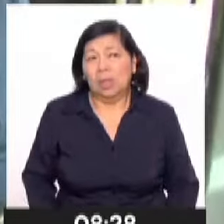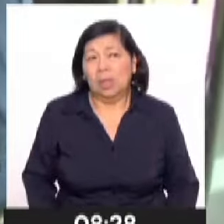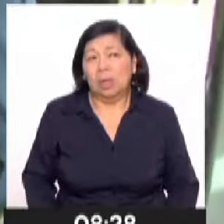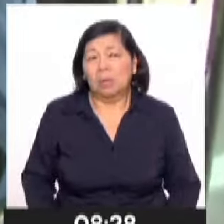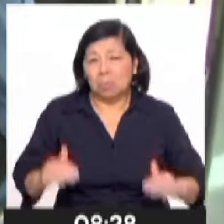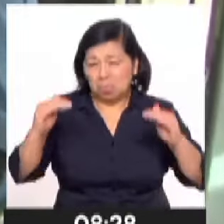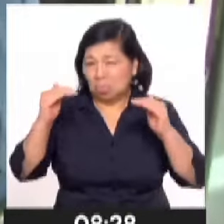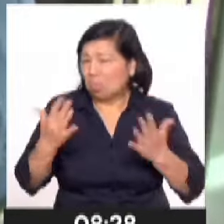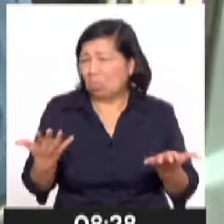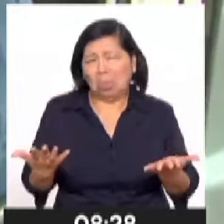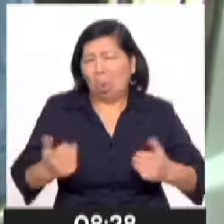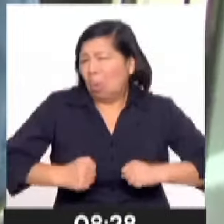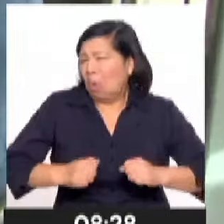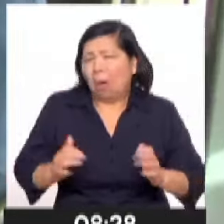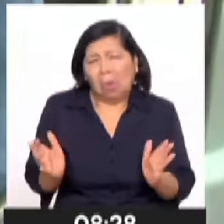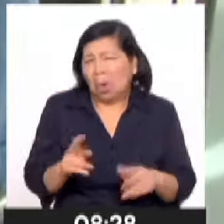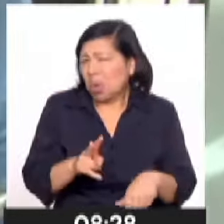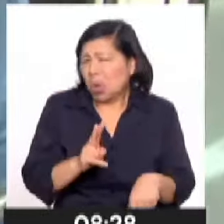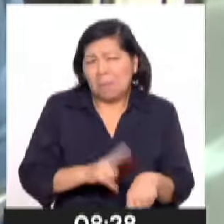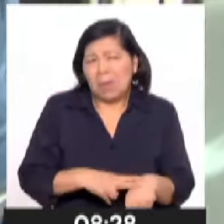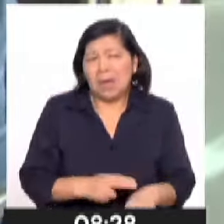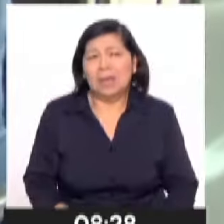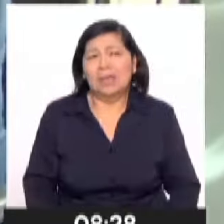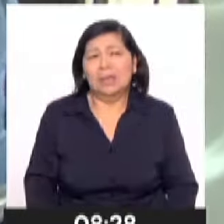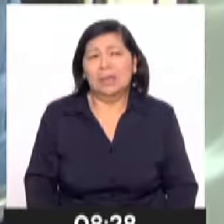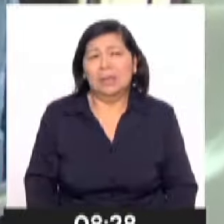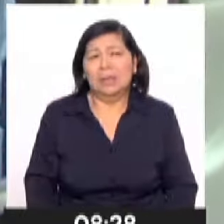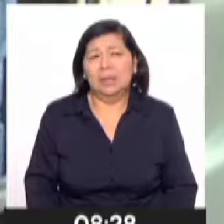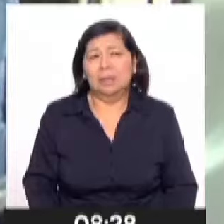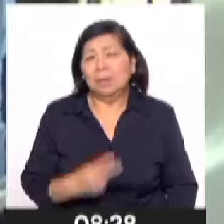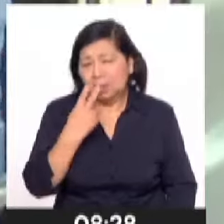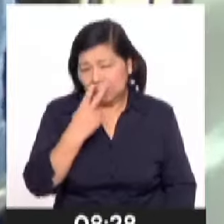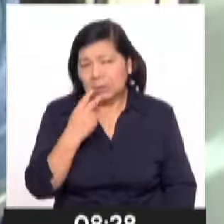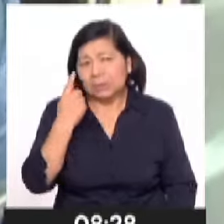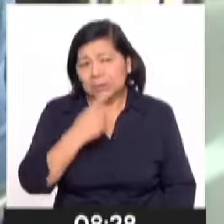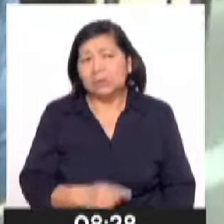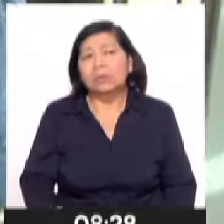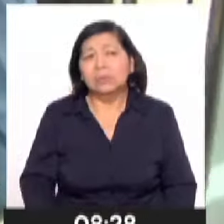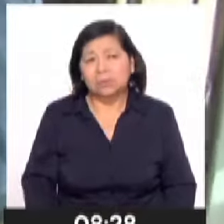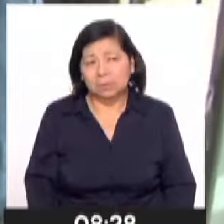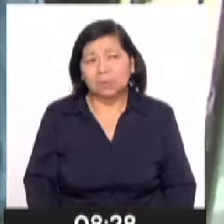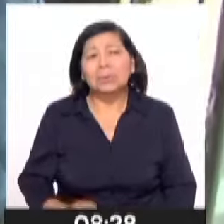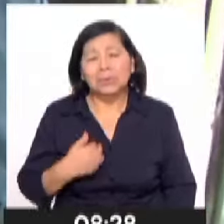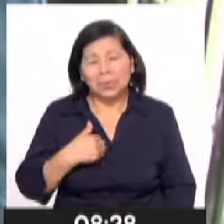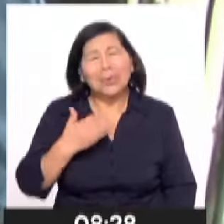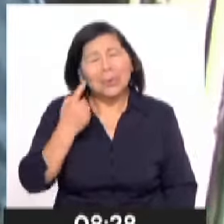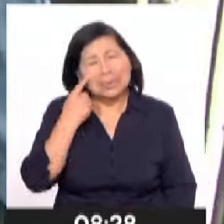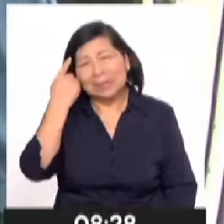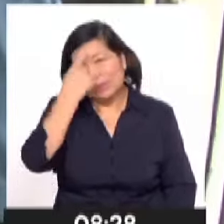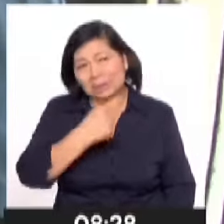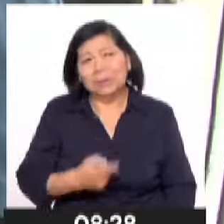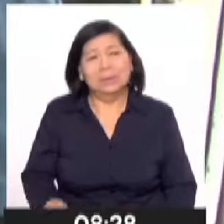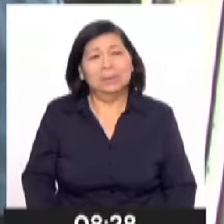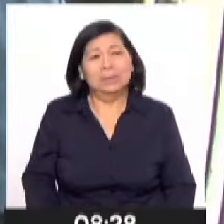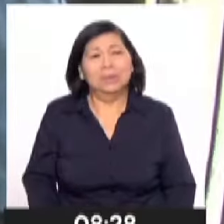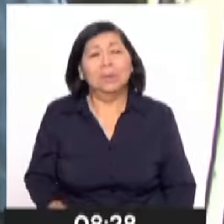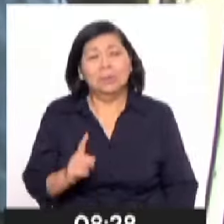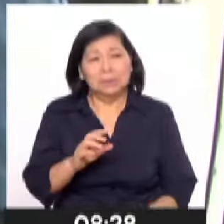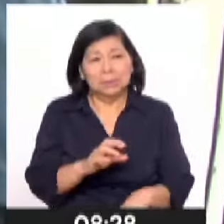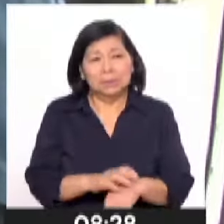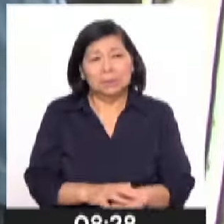bajo, no es ni muy gordo ni muy delgado, un normal. Si yo lo vuelvo a ver al de capucha negra, yo lo reconozco, porque hay uno